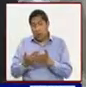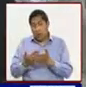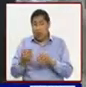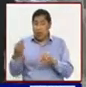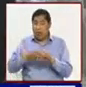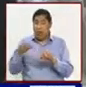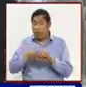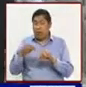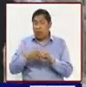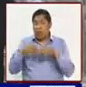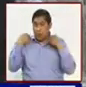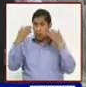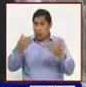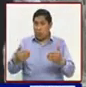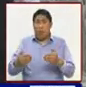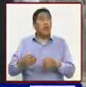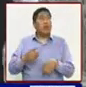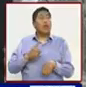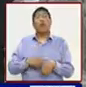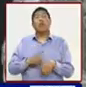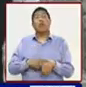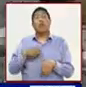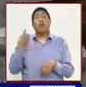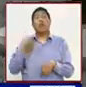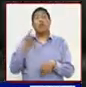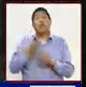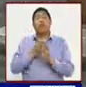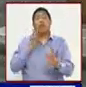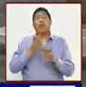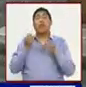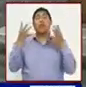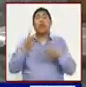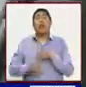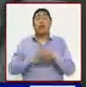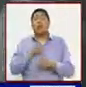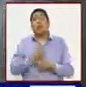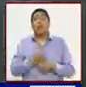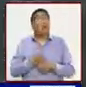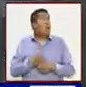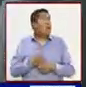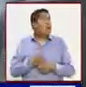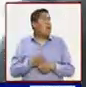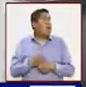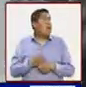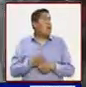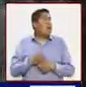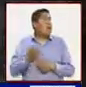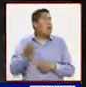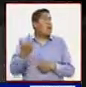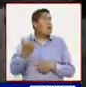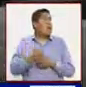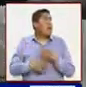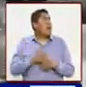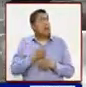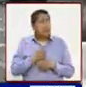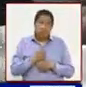parada. ¿Usted qué tiempo viene haciendo estas filas, no? ¿Hace cuántos años? Tipo unos